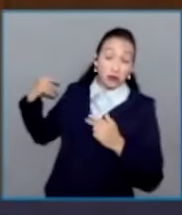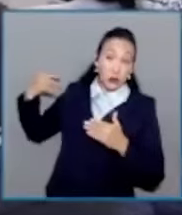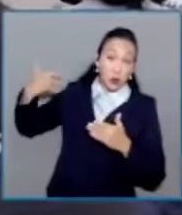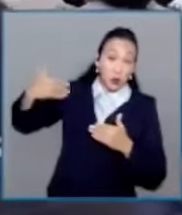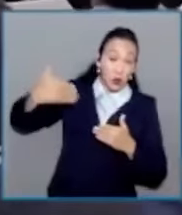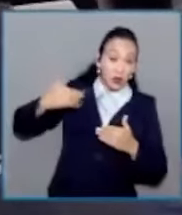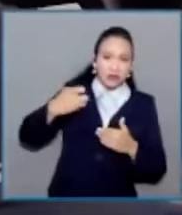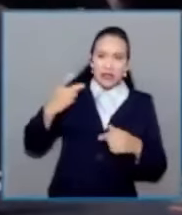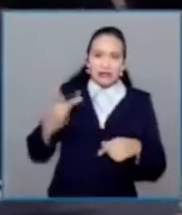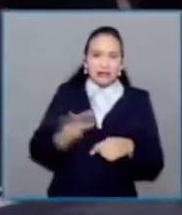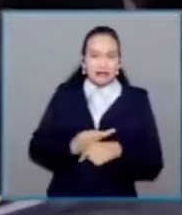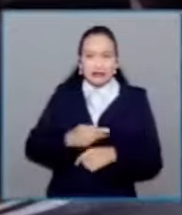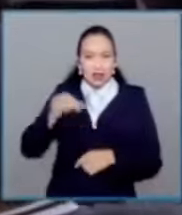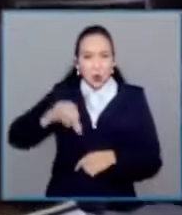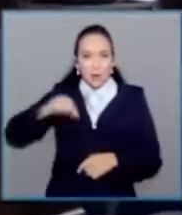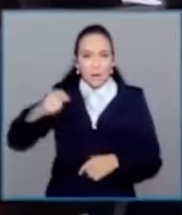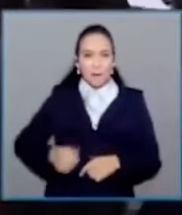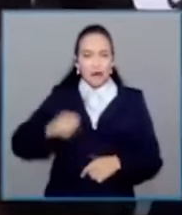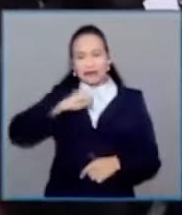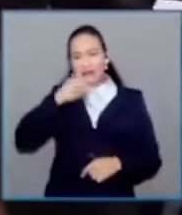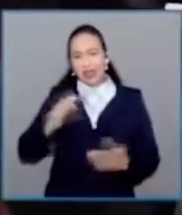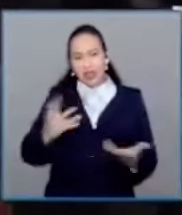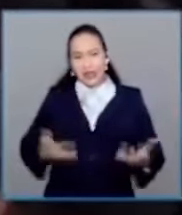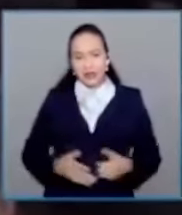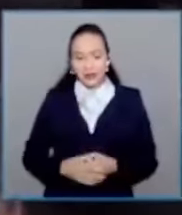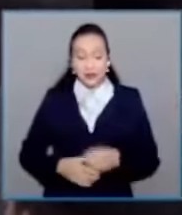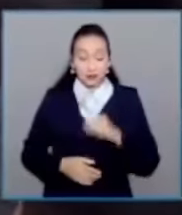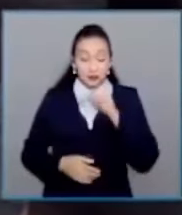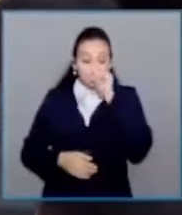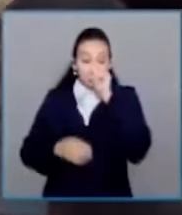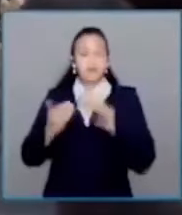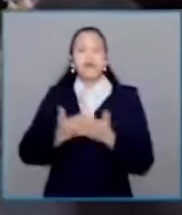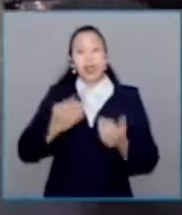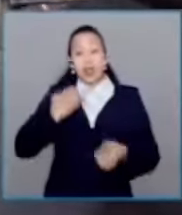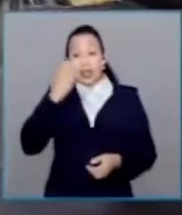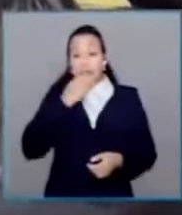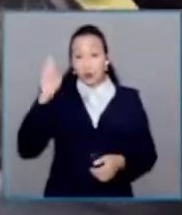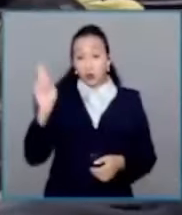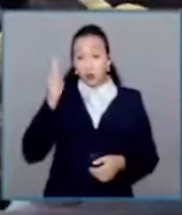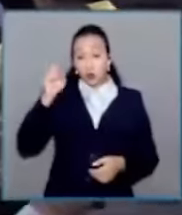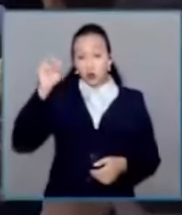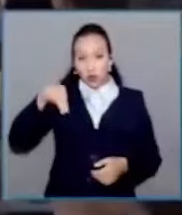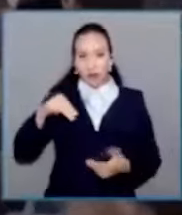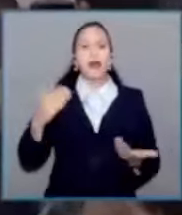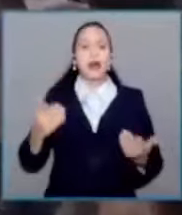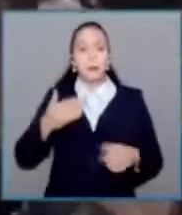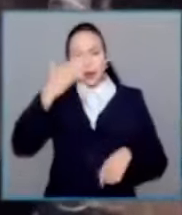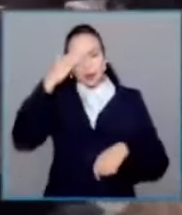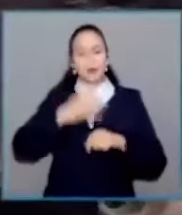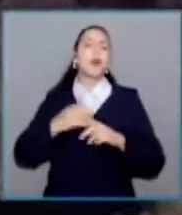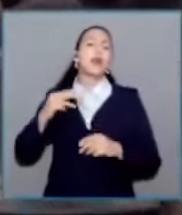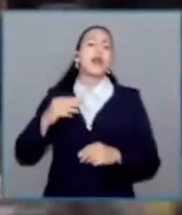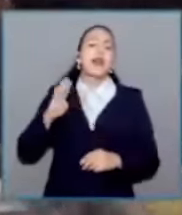revertir en conferencia la facultad de derecho de la UNAM para conmemorar El bicentenario de la promulgación de la Constitución